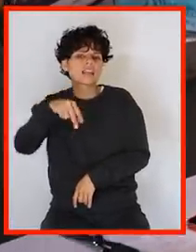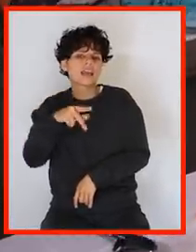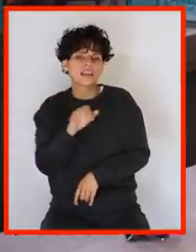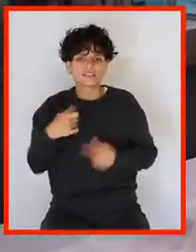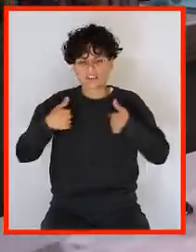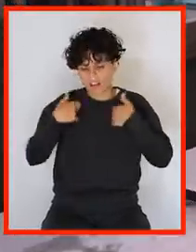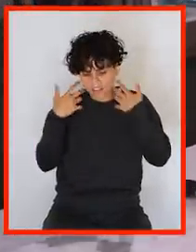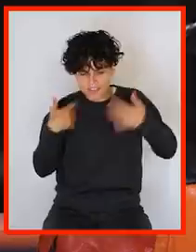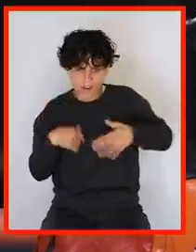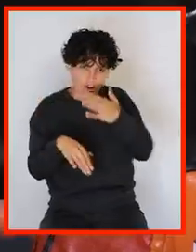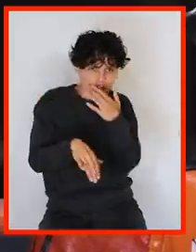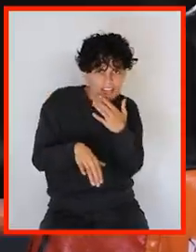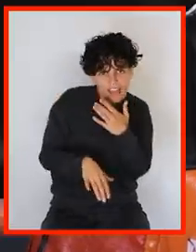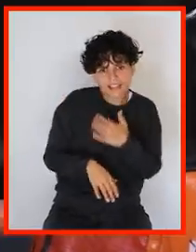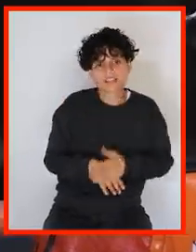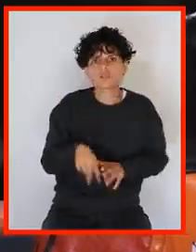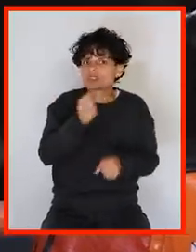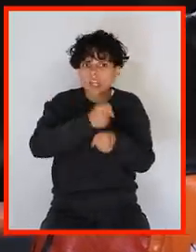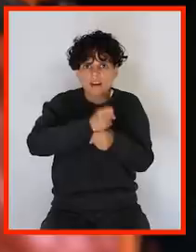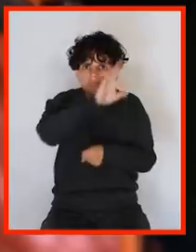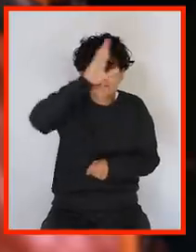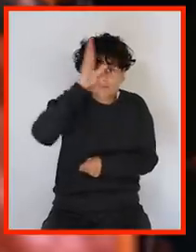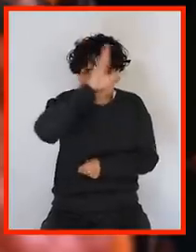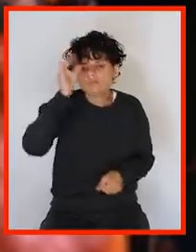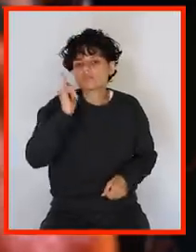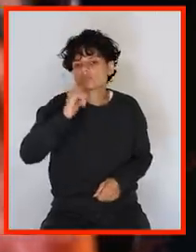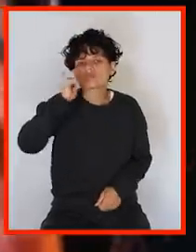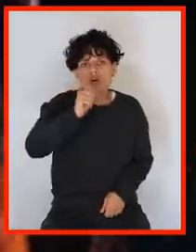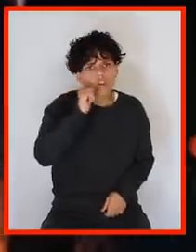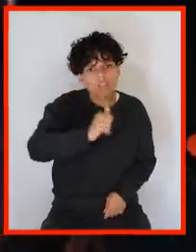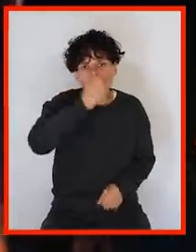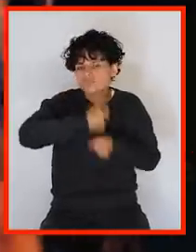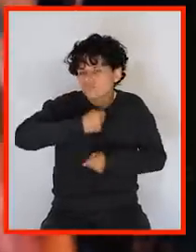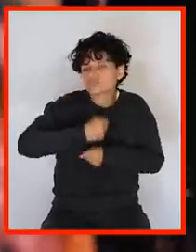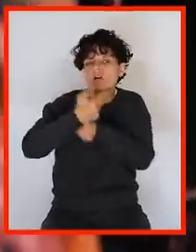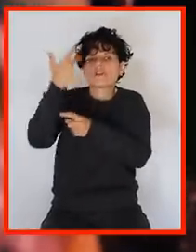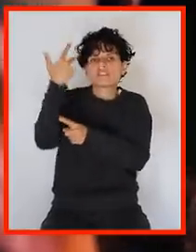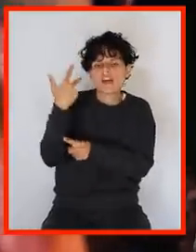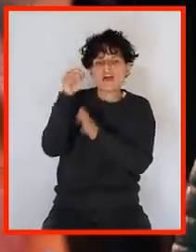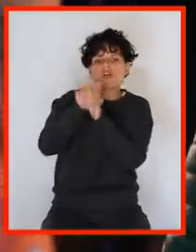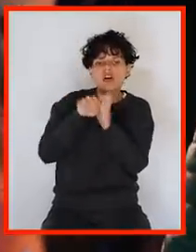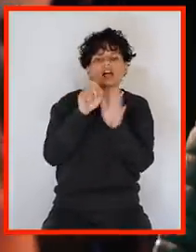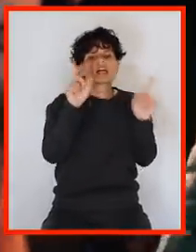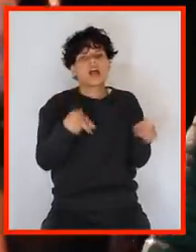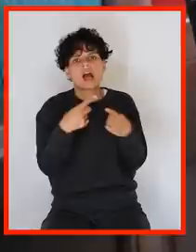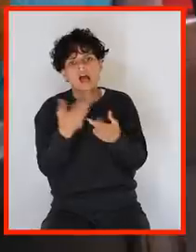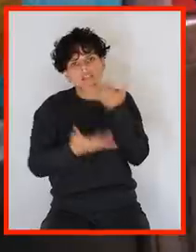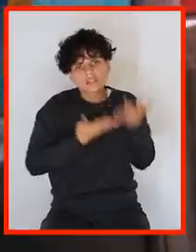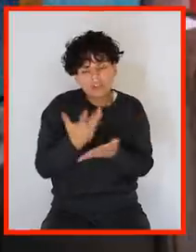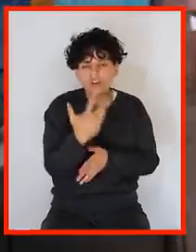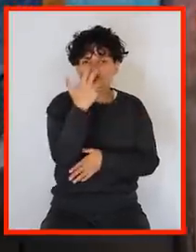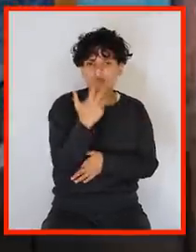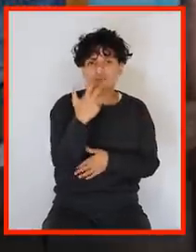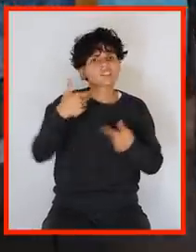Rodríguez. Yeah. Está así, pero mucha pega, full todos los días, siempre así, grabando videos, grabando temas.